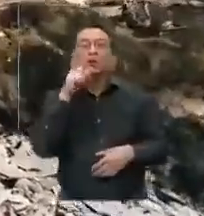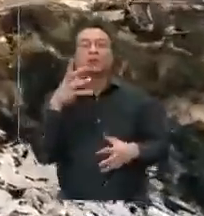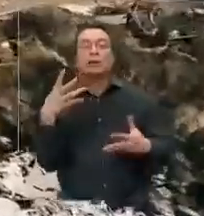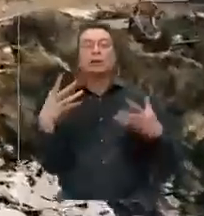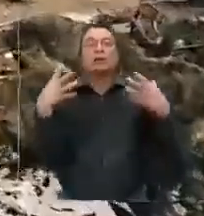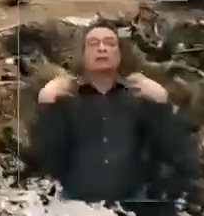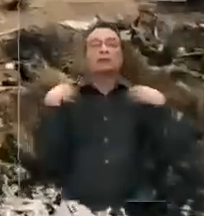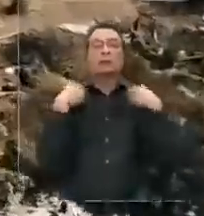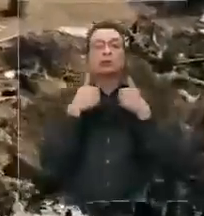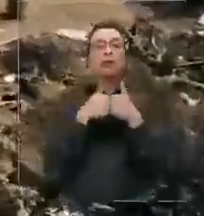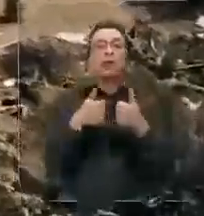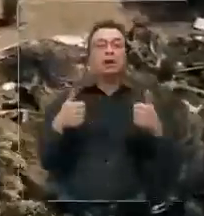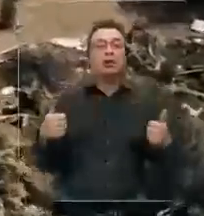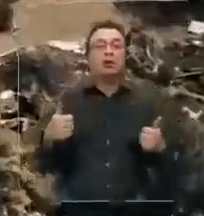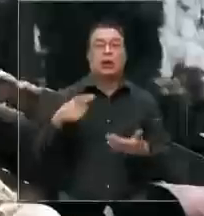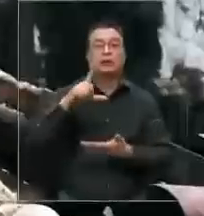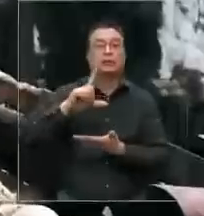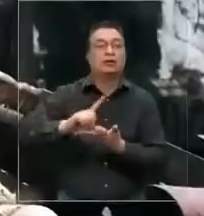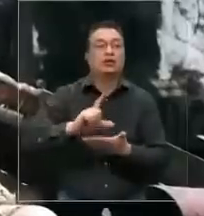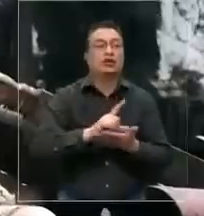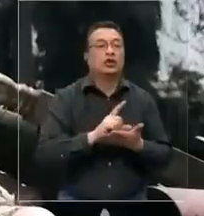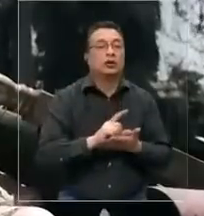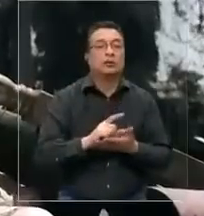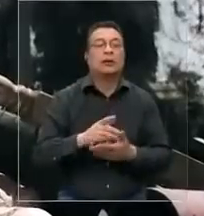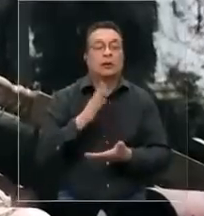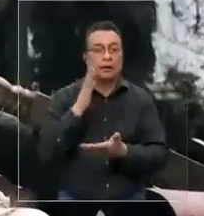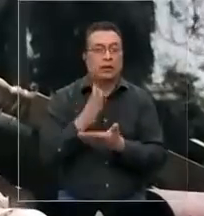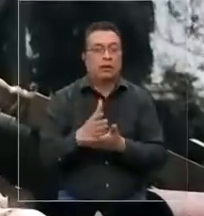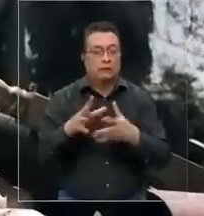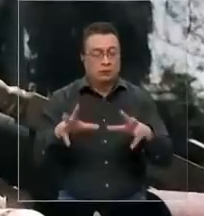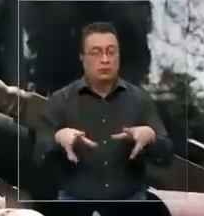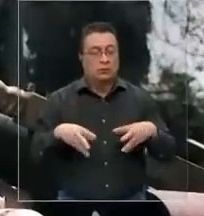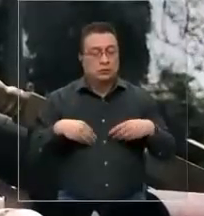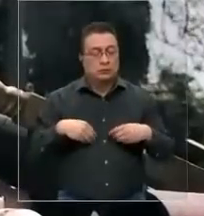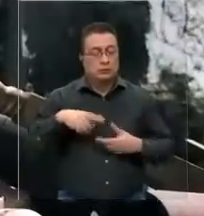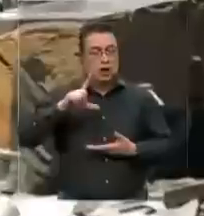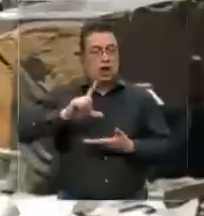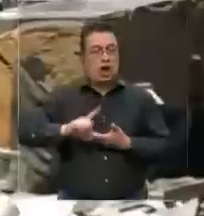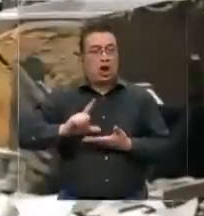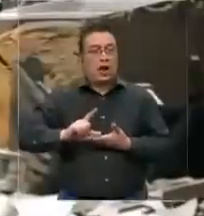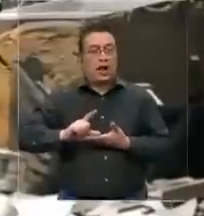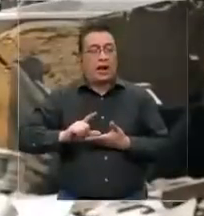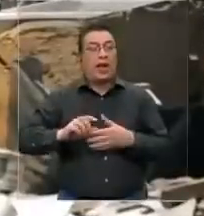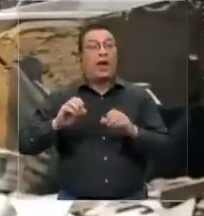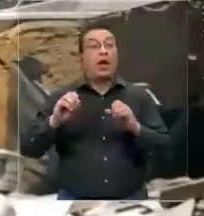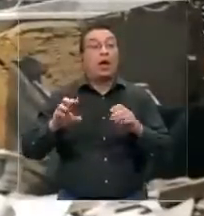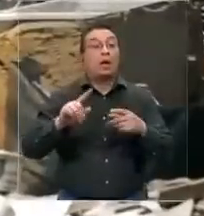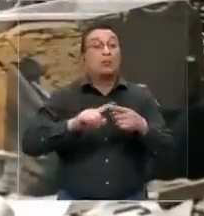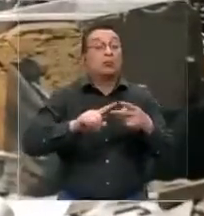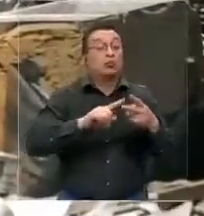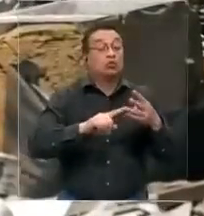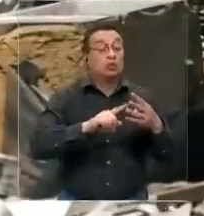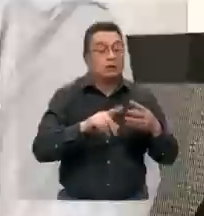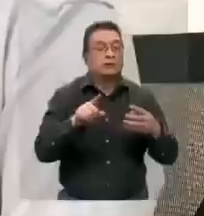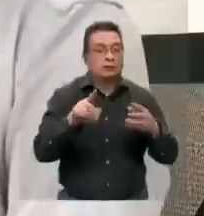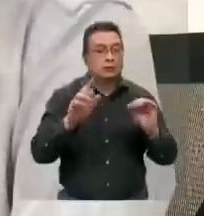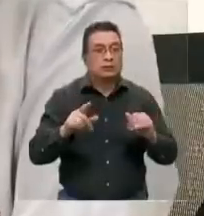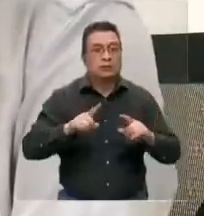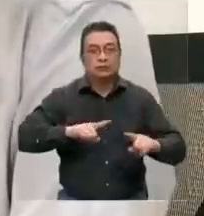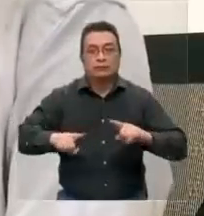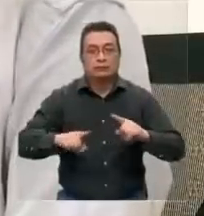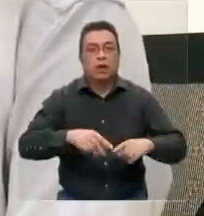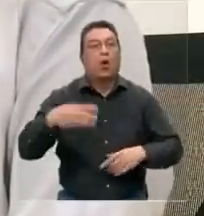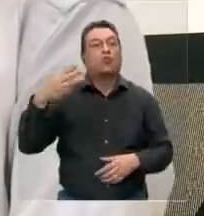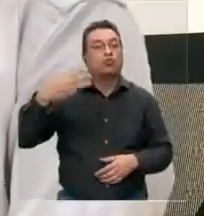responsabilidad de las autoridades locales? Se debe abordar de forma local, porque muchas veces tiene que ver también con la gestión